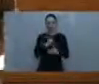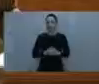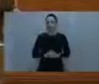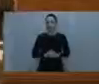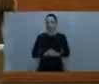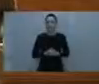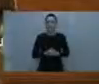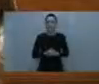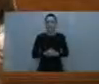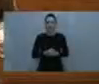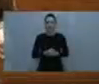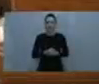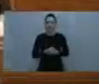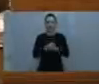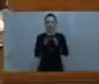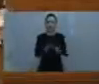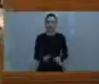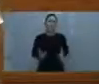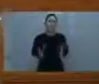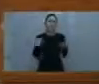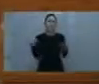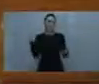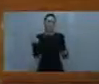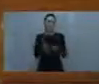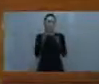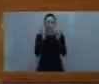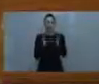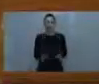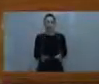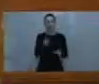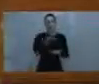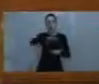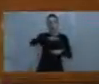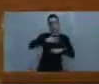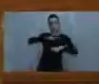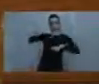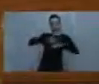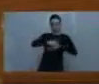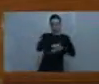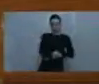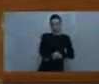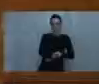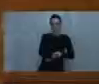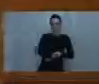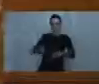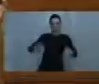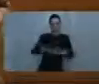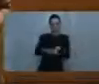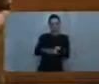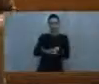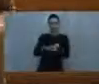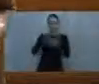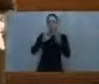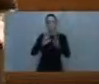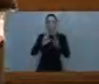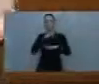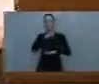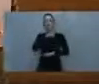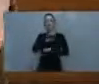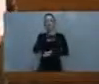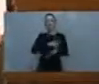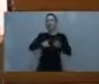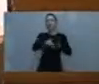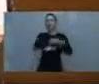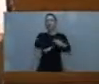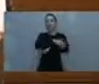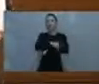que, como siempre, ¿no?, que todos los demás tenemos la culpa. Verá, es que hay una obligación prioritaria de un gobierno, que es presentar